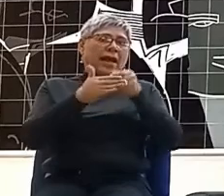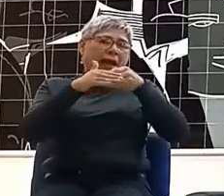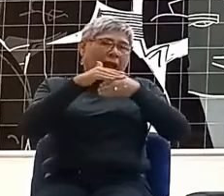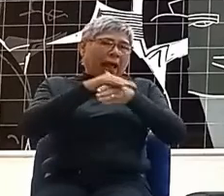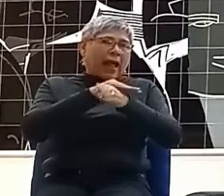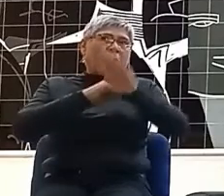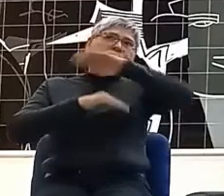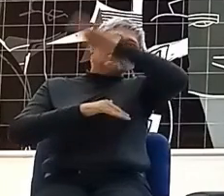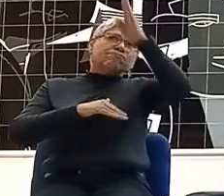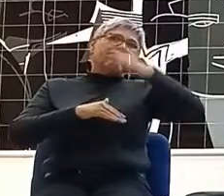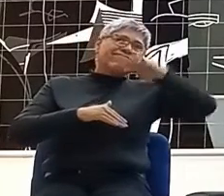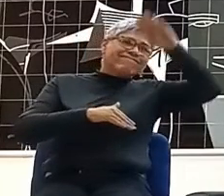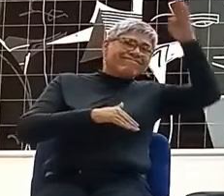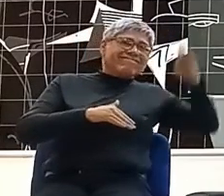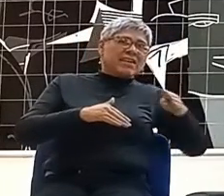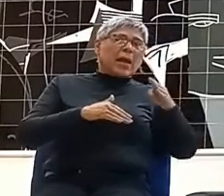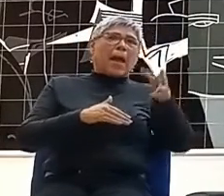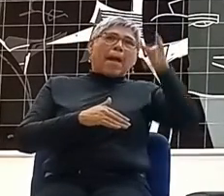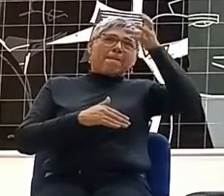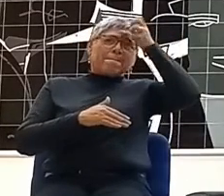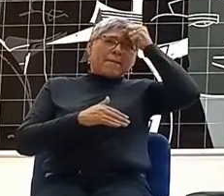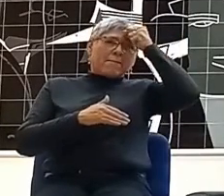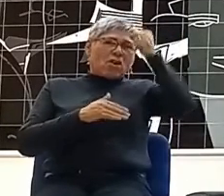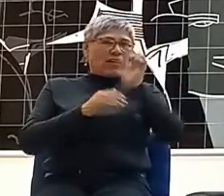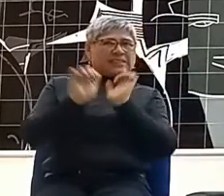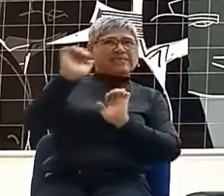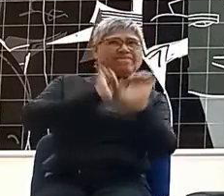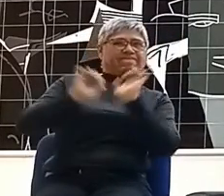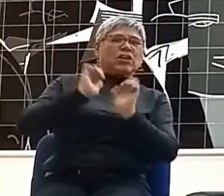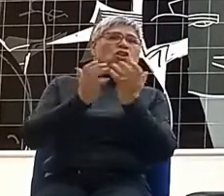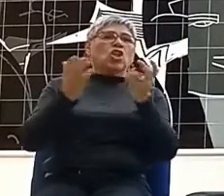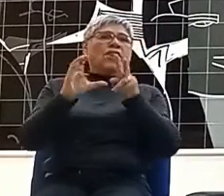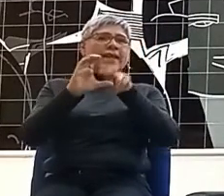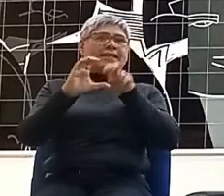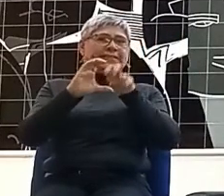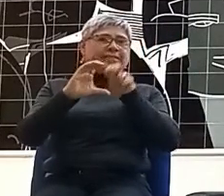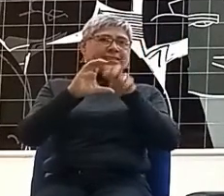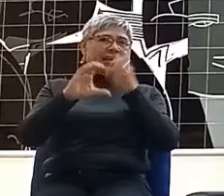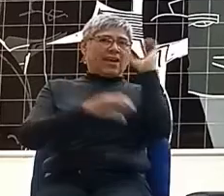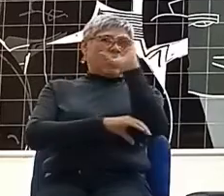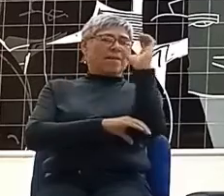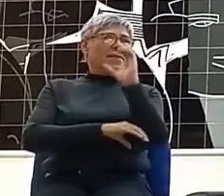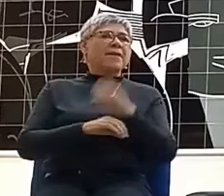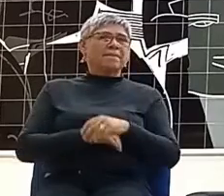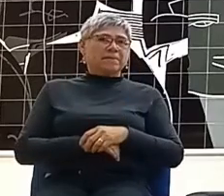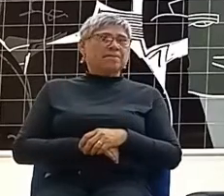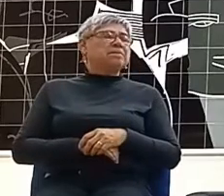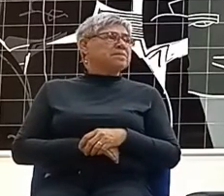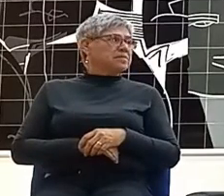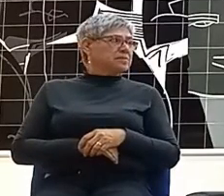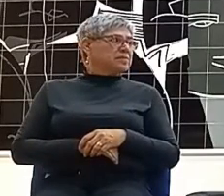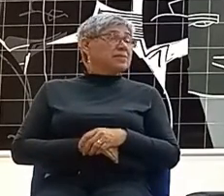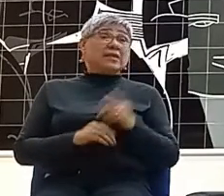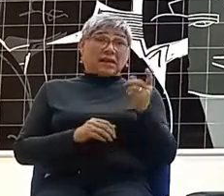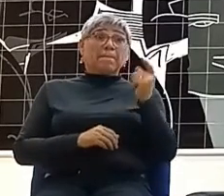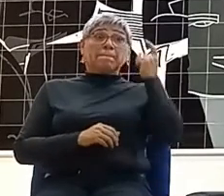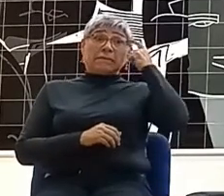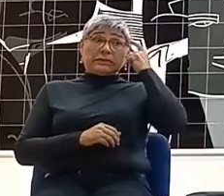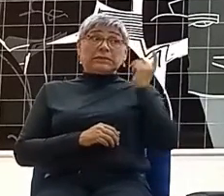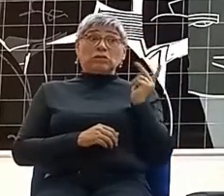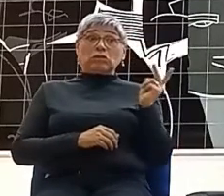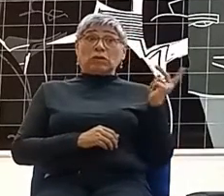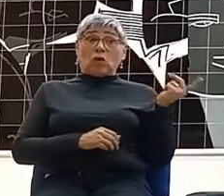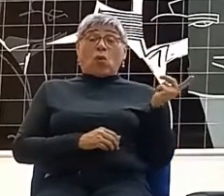y Montañas, Memorias de Resistencia en Quinchía, Colombia. En ese sentido, pensando en este tipo de trabajo